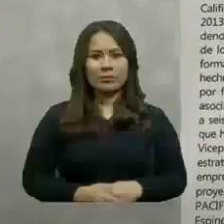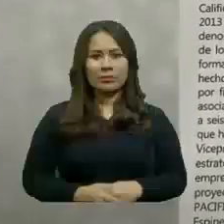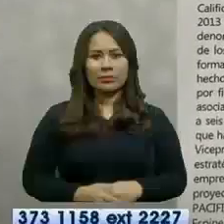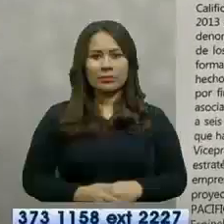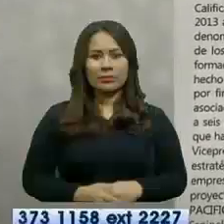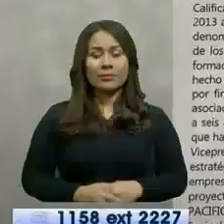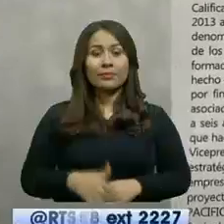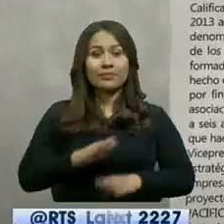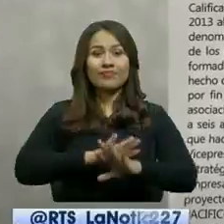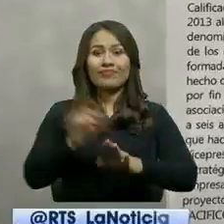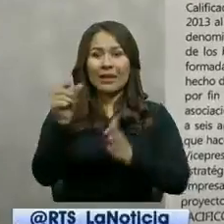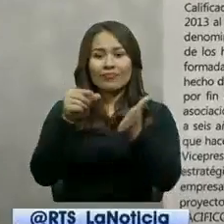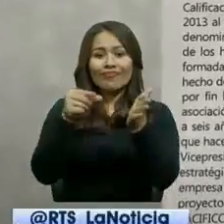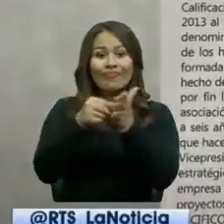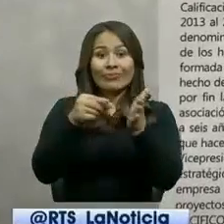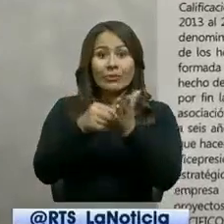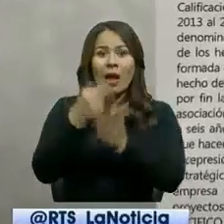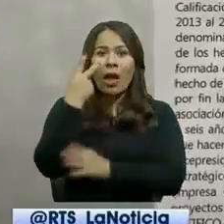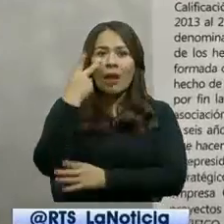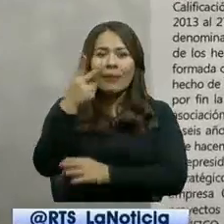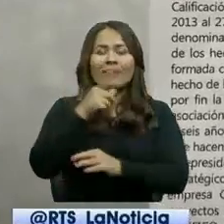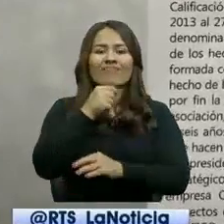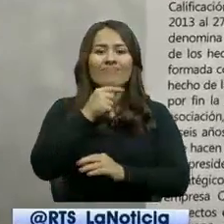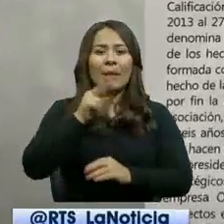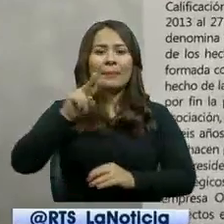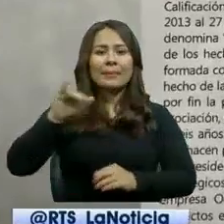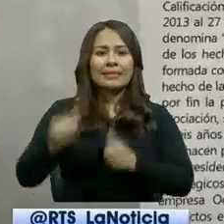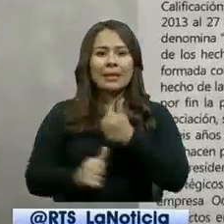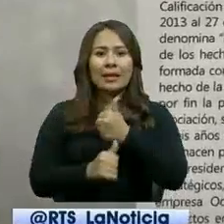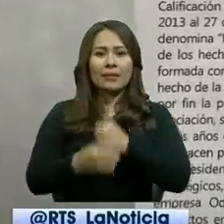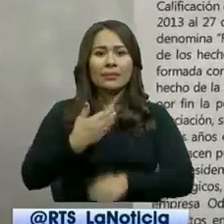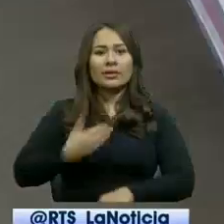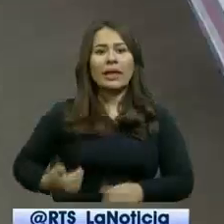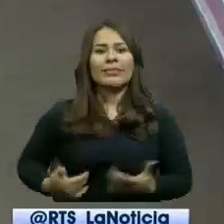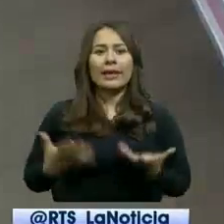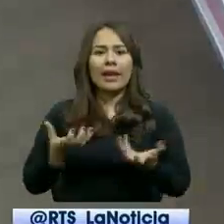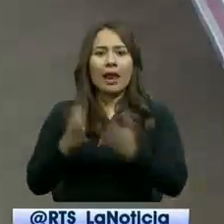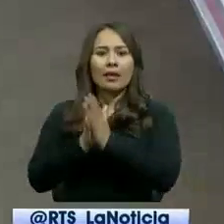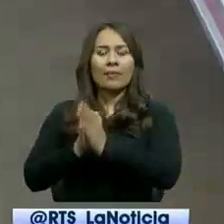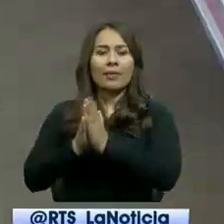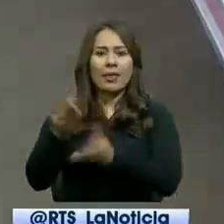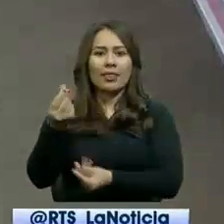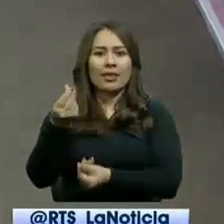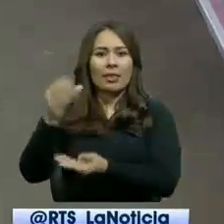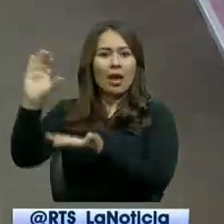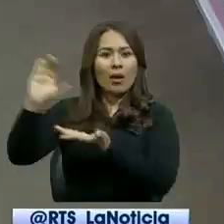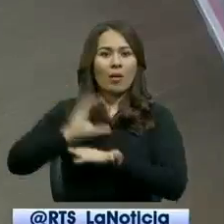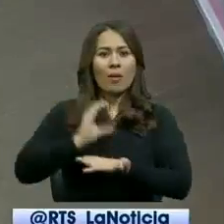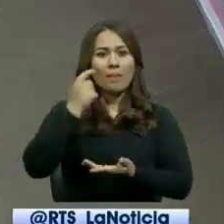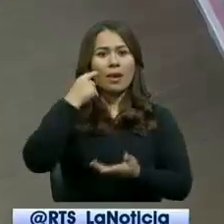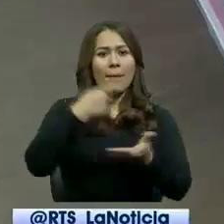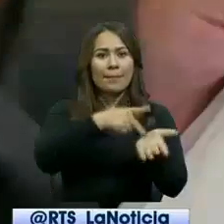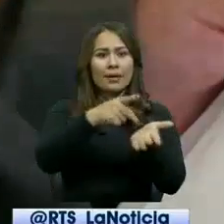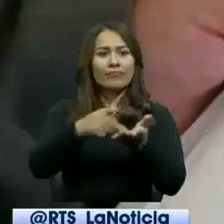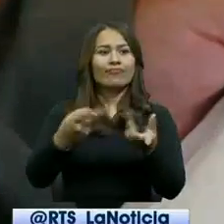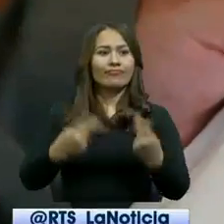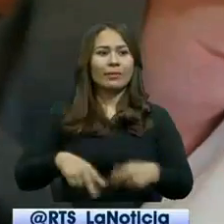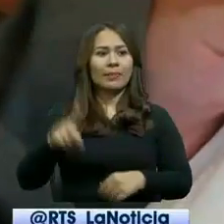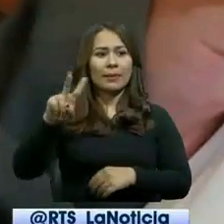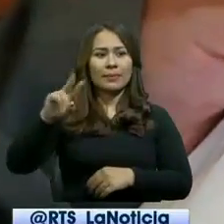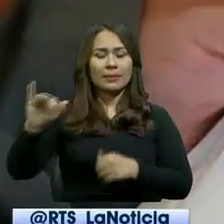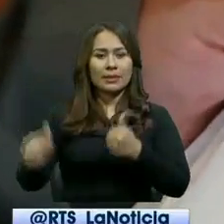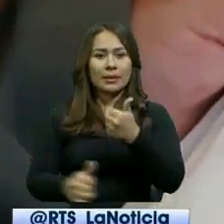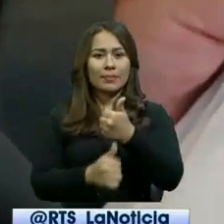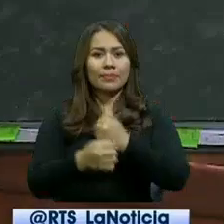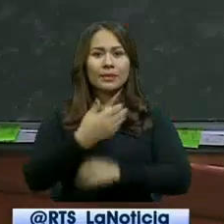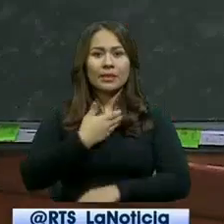del pendrive, donde el vicepresidente habría solicitado dinero para su campaña. El quinto elemento, la credencial de vicepresidente otorgada